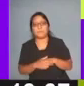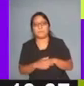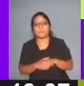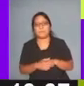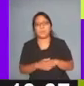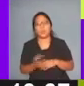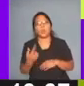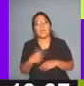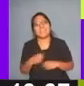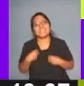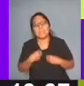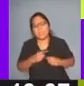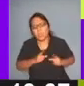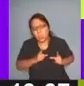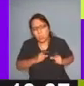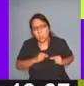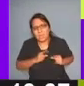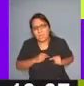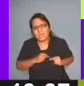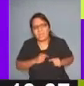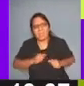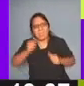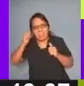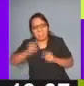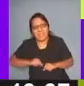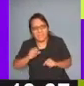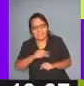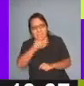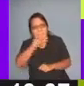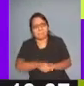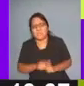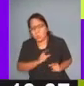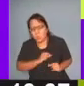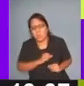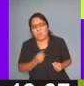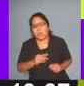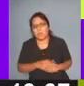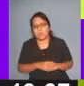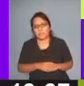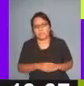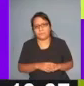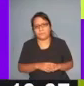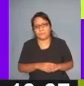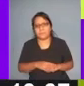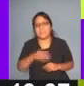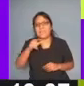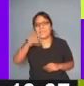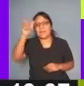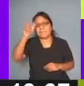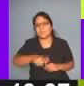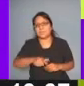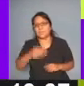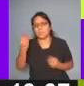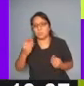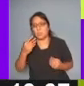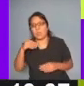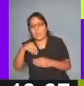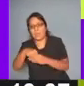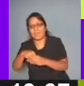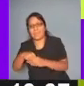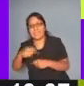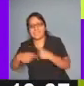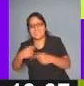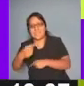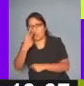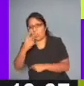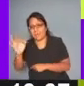dolor de la víctima. En el siglo XIX, el imputado fue el centro del derecho penal. En el siglo XX,